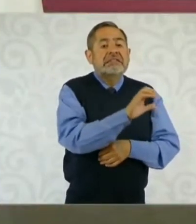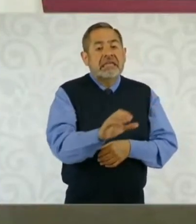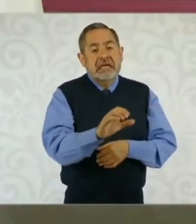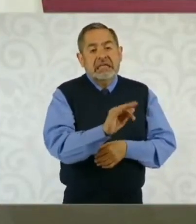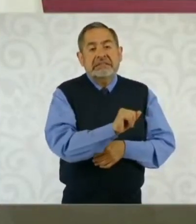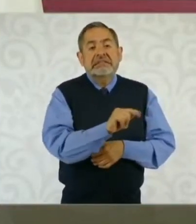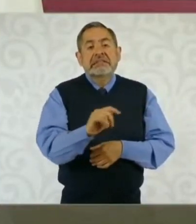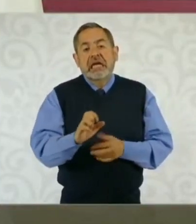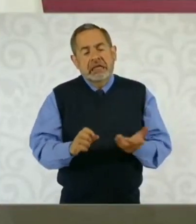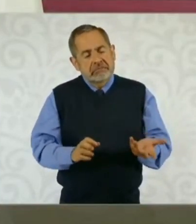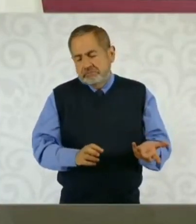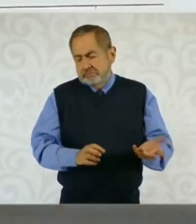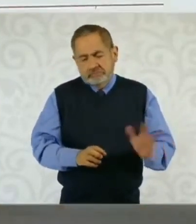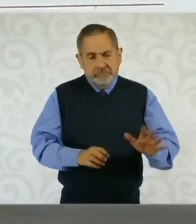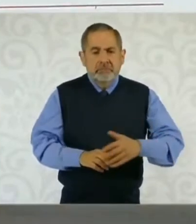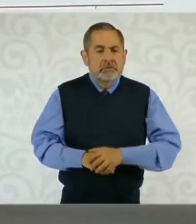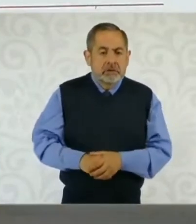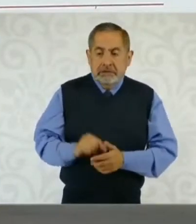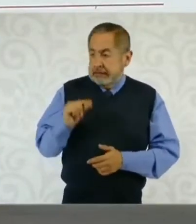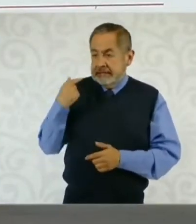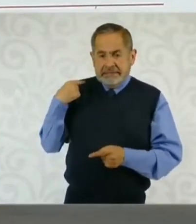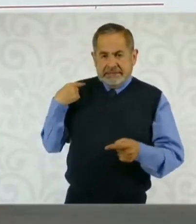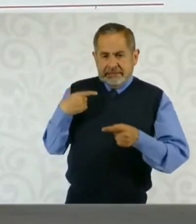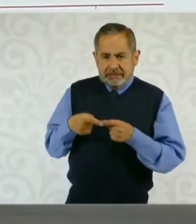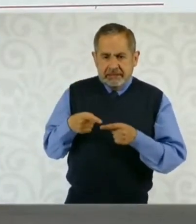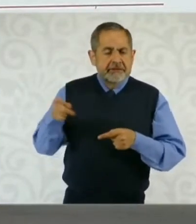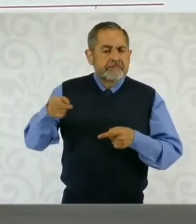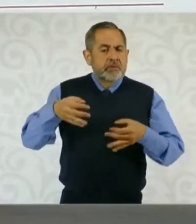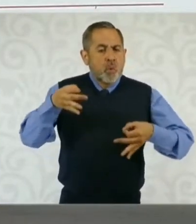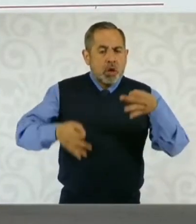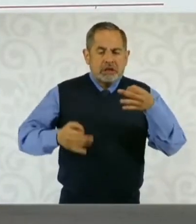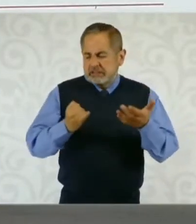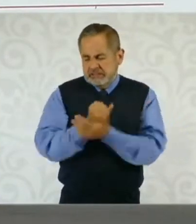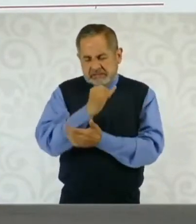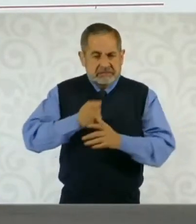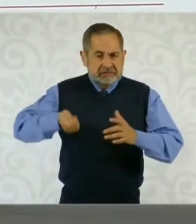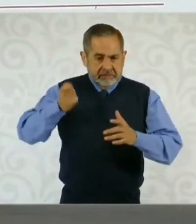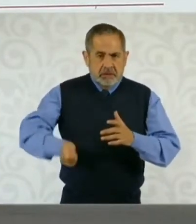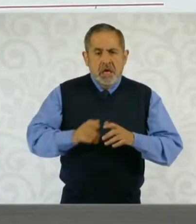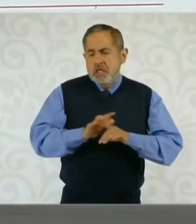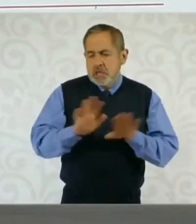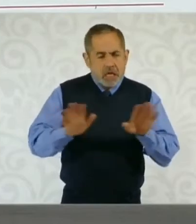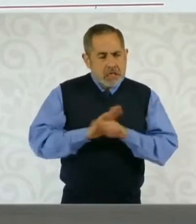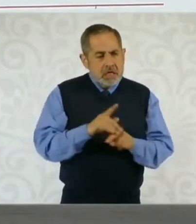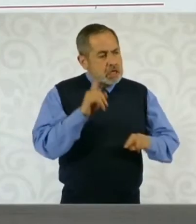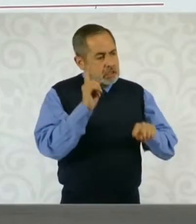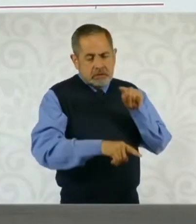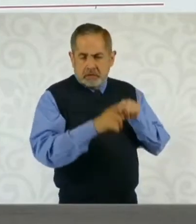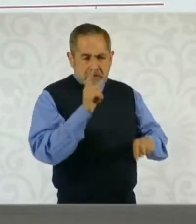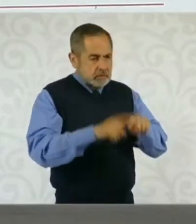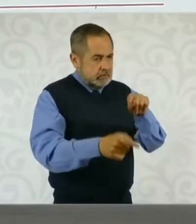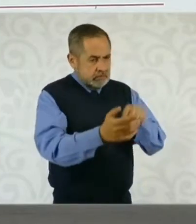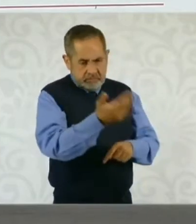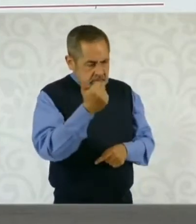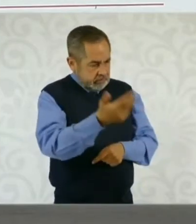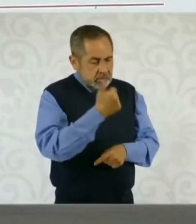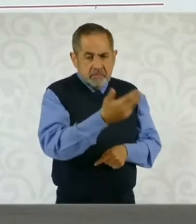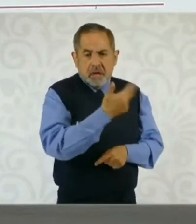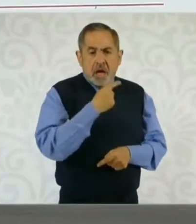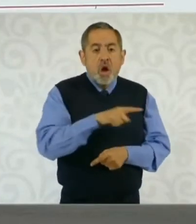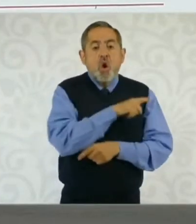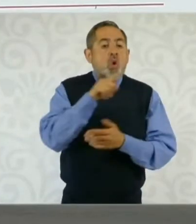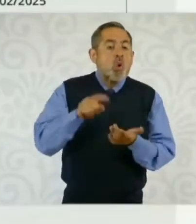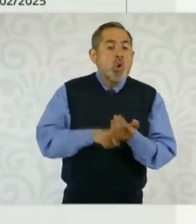En estos últimos días, con la resolución del juez, se han recuperado espacios que estaban